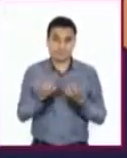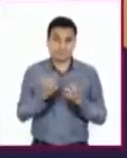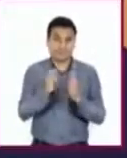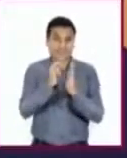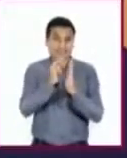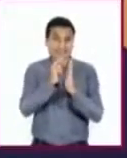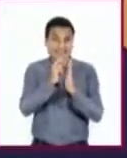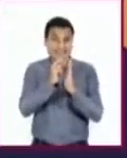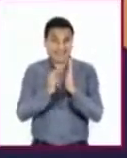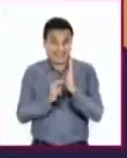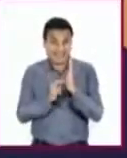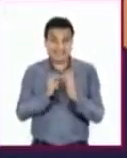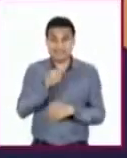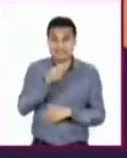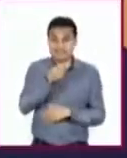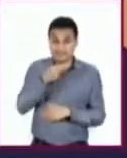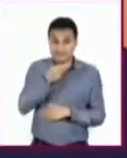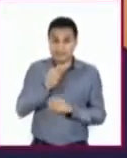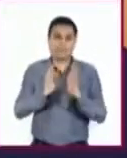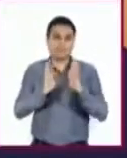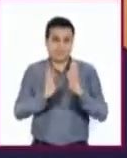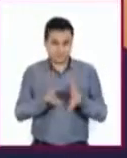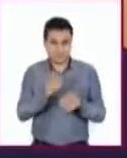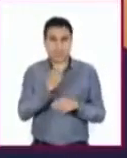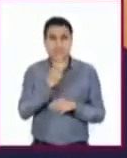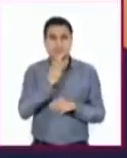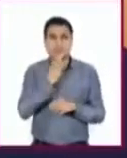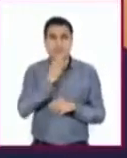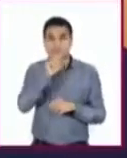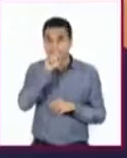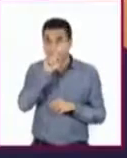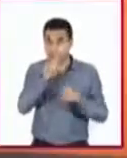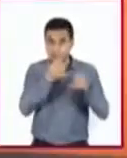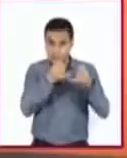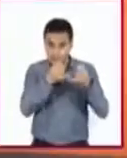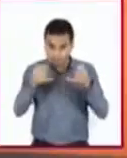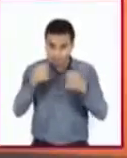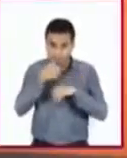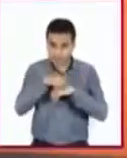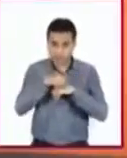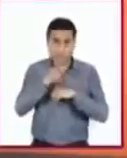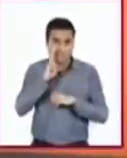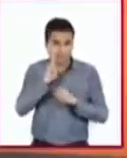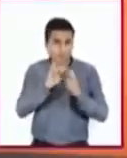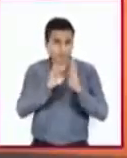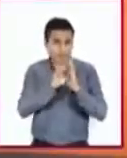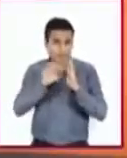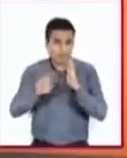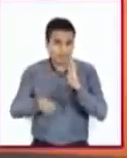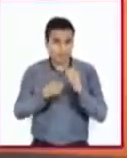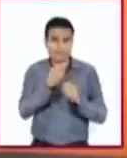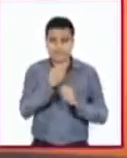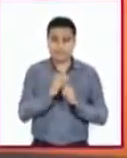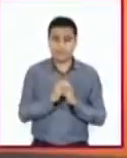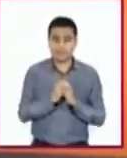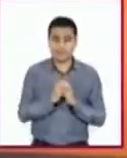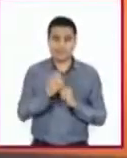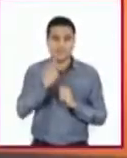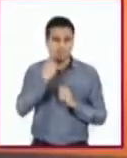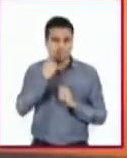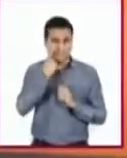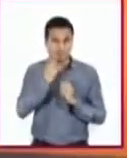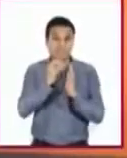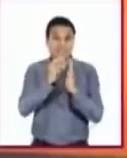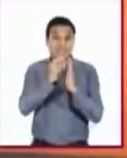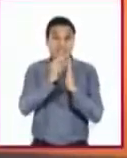reglas de la sustracción y lo hemos comprobado con el apoyo de la recta numérica. Así es, Leslie. Recuperemos la